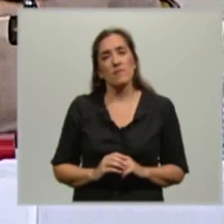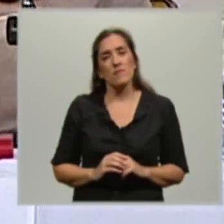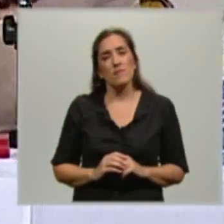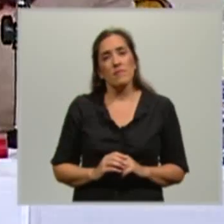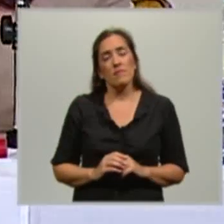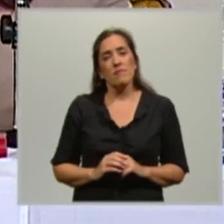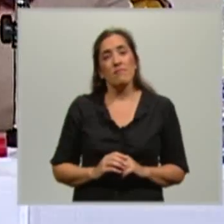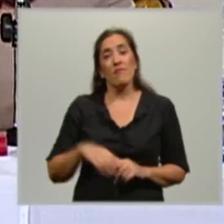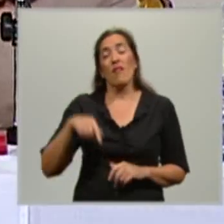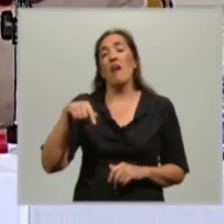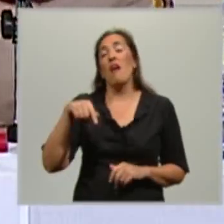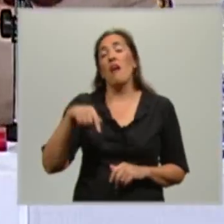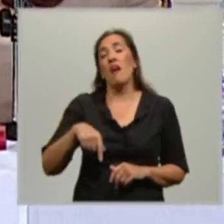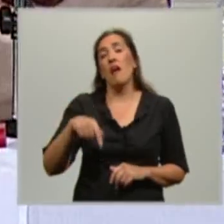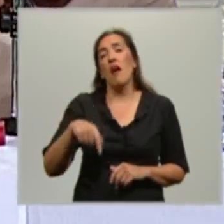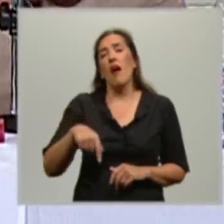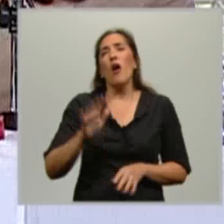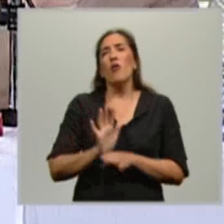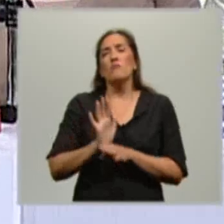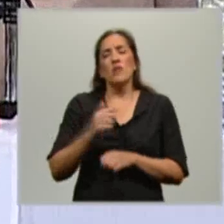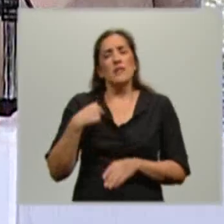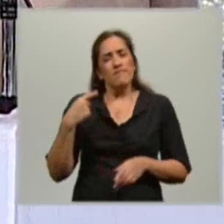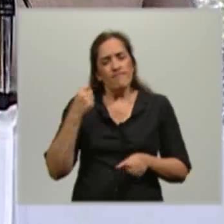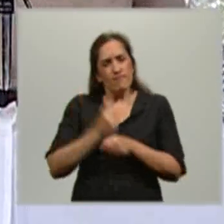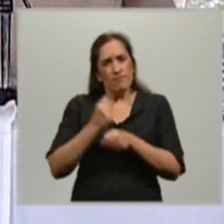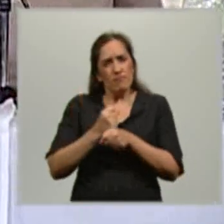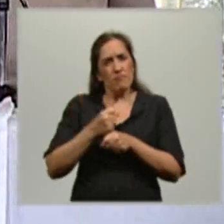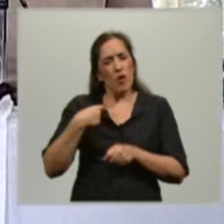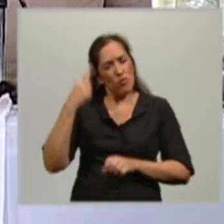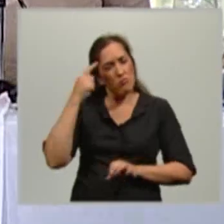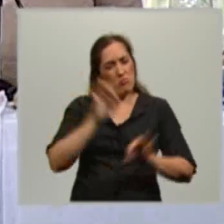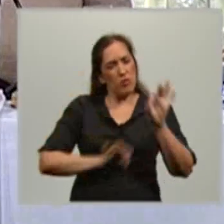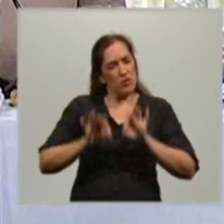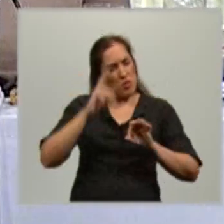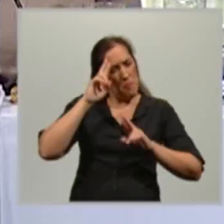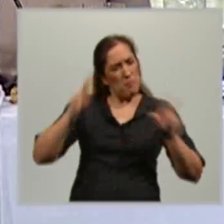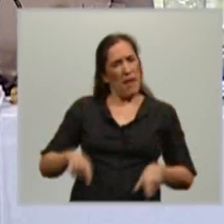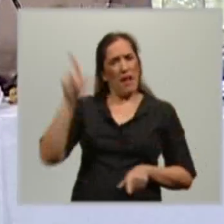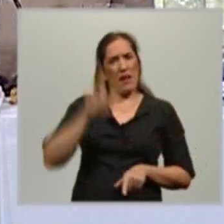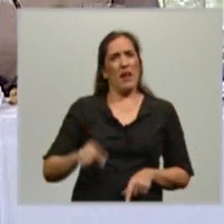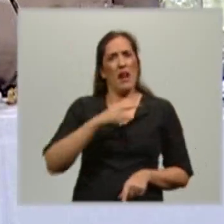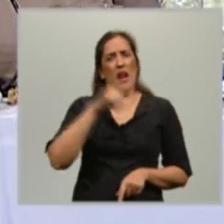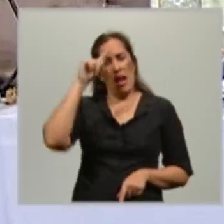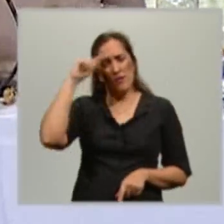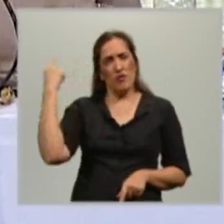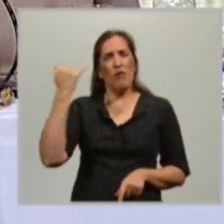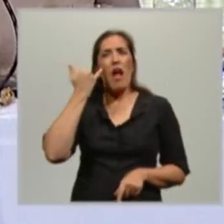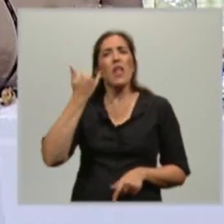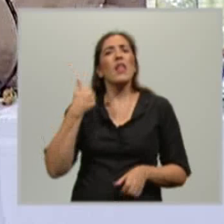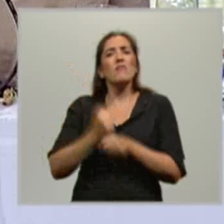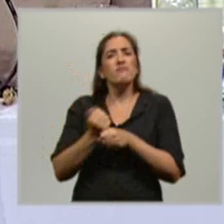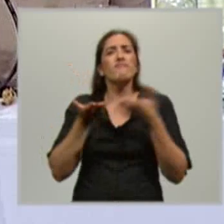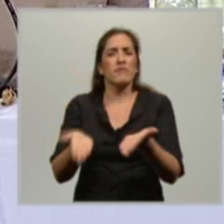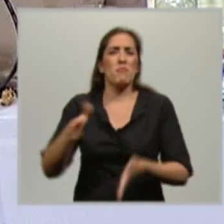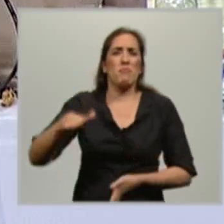en este que ha sido uno de los ejes de nuestro proyecto, de este proyecto nacional y popular y